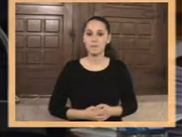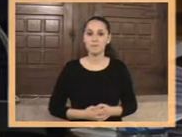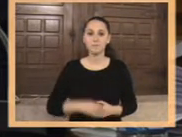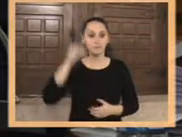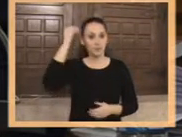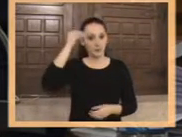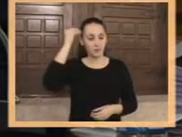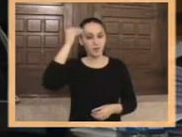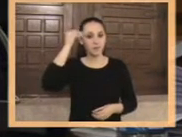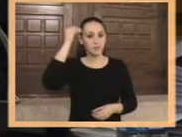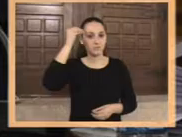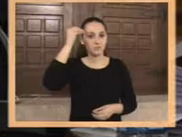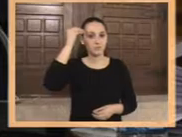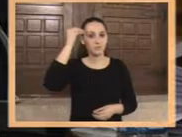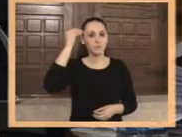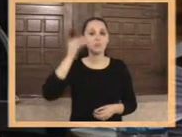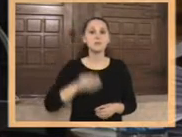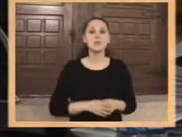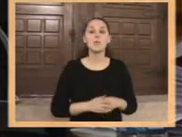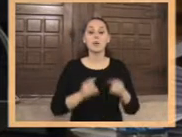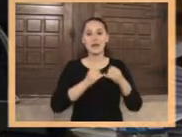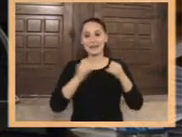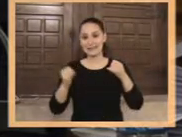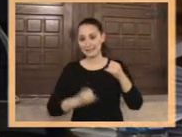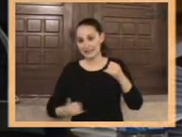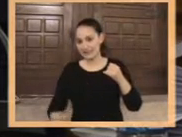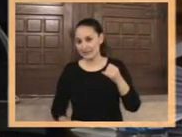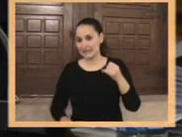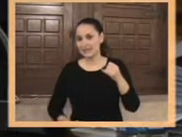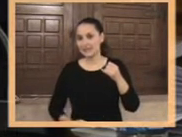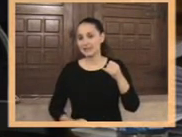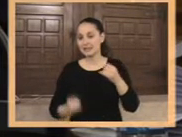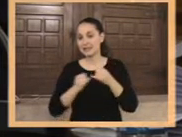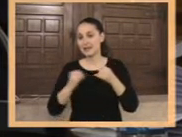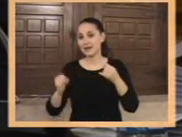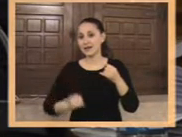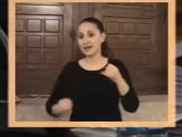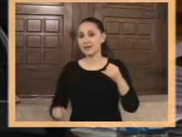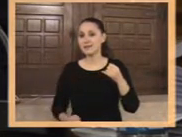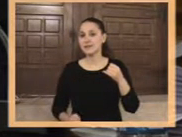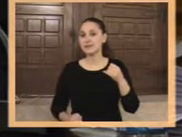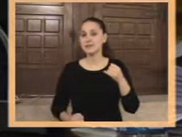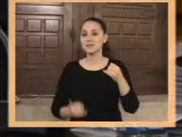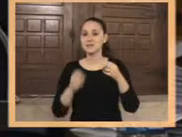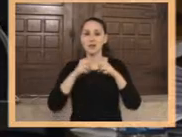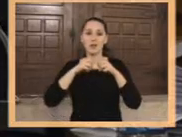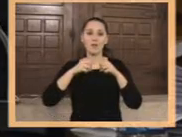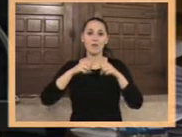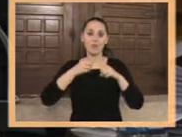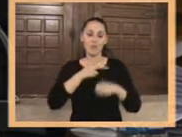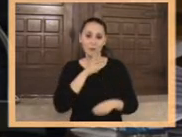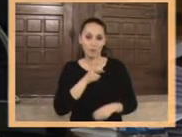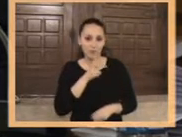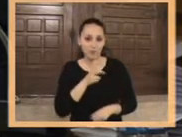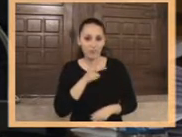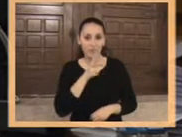de Gobierno de la Unión Europea, ante la crisis más grave que vive desde la Segunda Guerra Mundial, han firmado un preacuerdo inmoral y